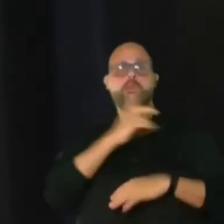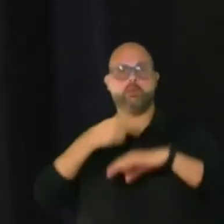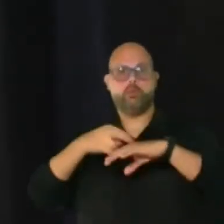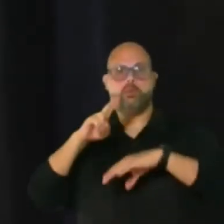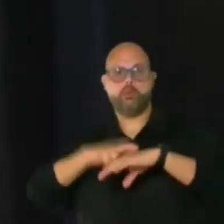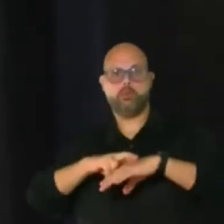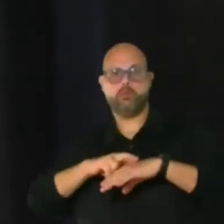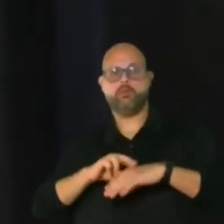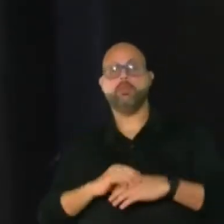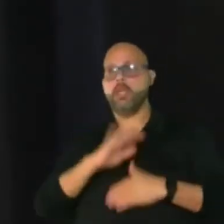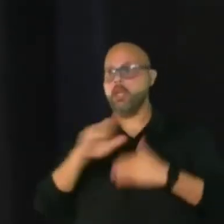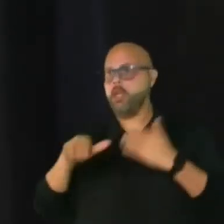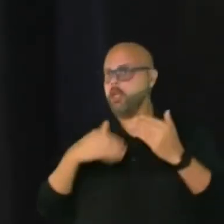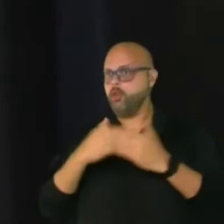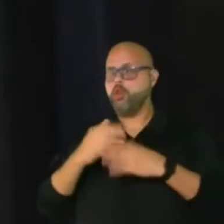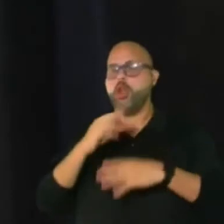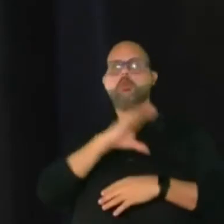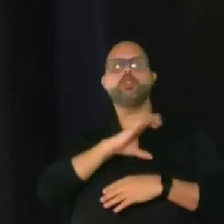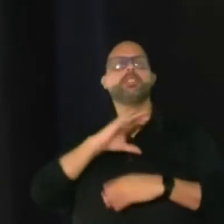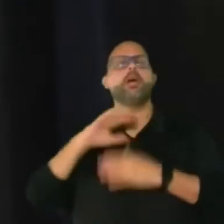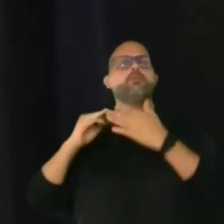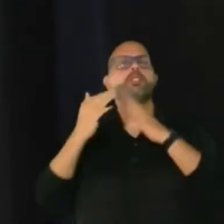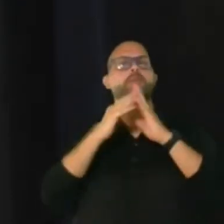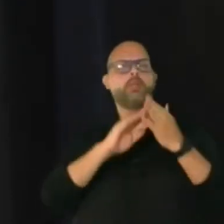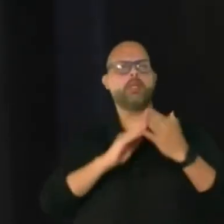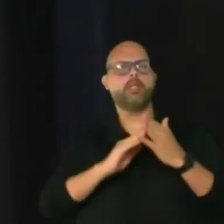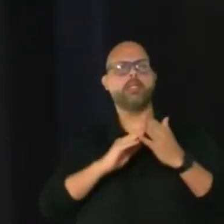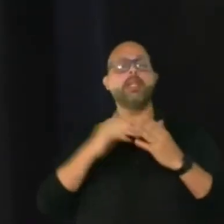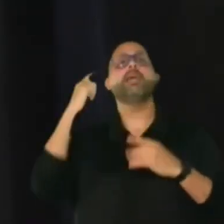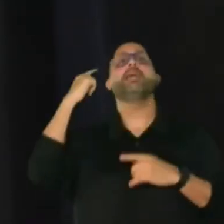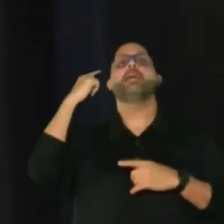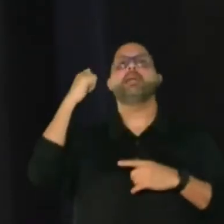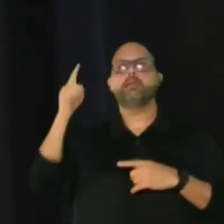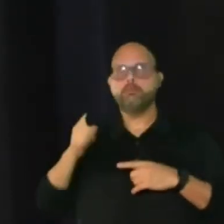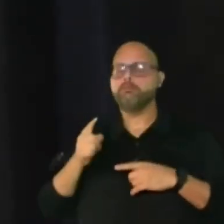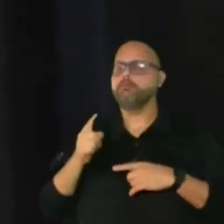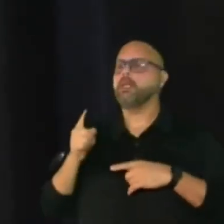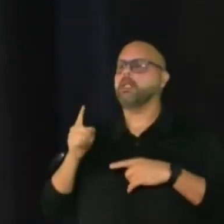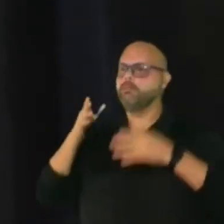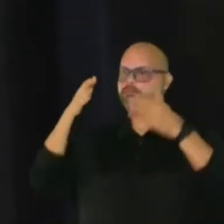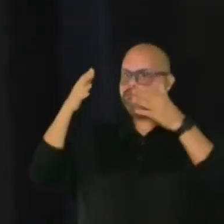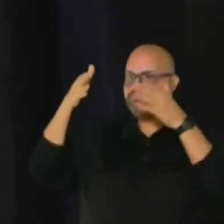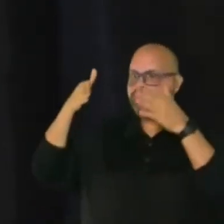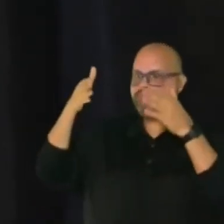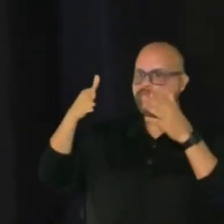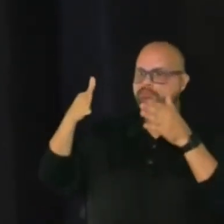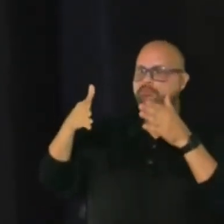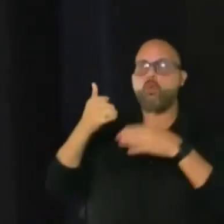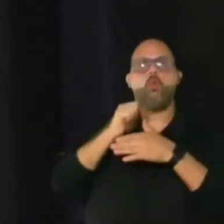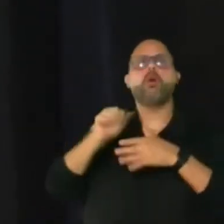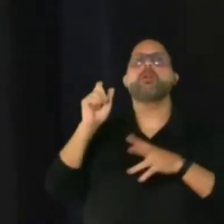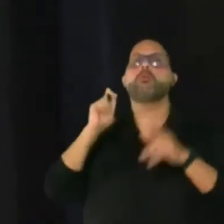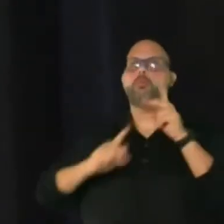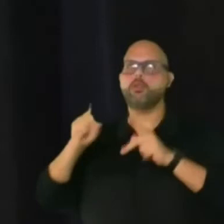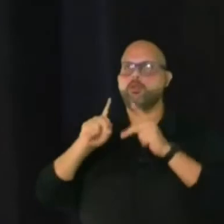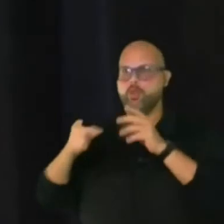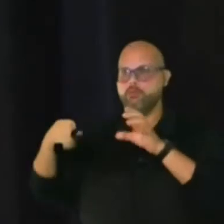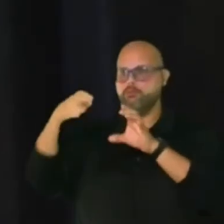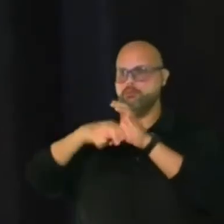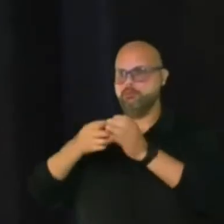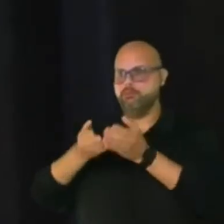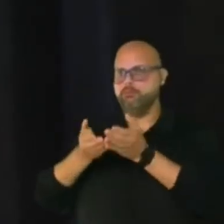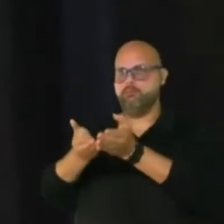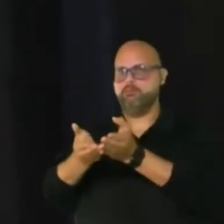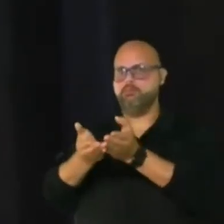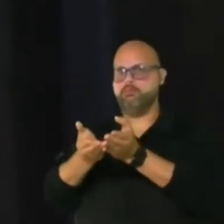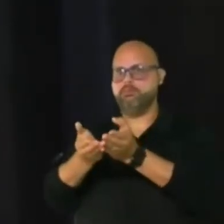policías municipales para intervenir con toda persona que desembarque en cualquier tipo de embarcación marítima.